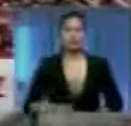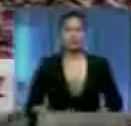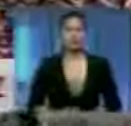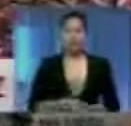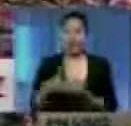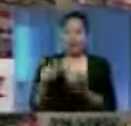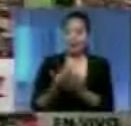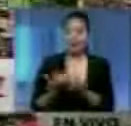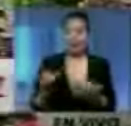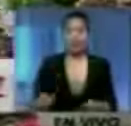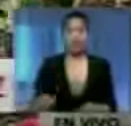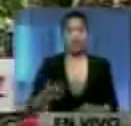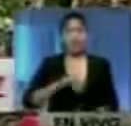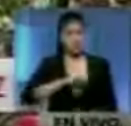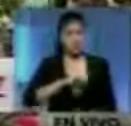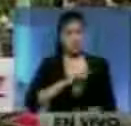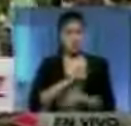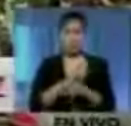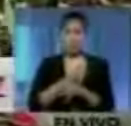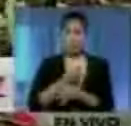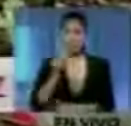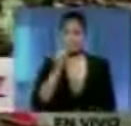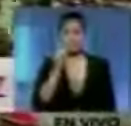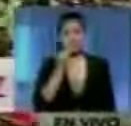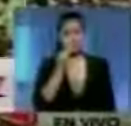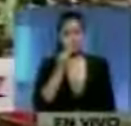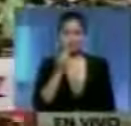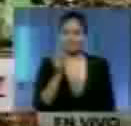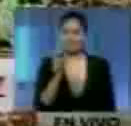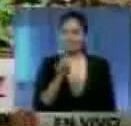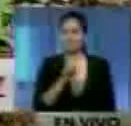No estamos jugando.